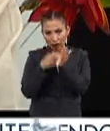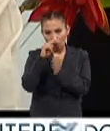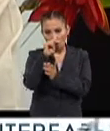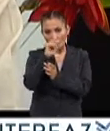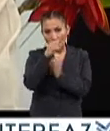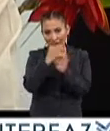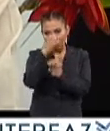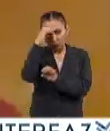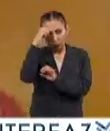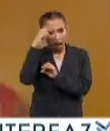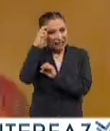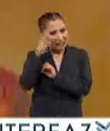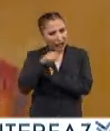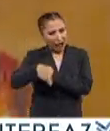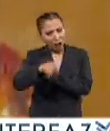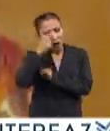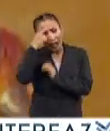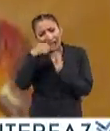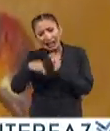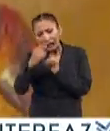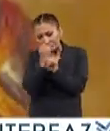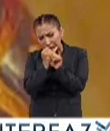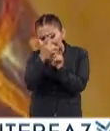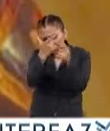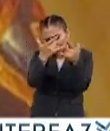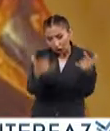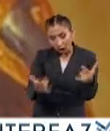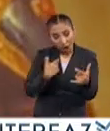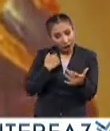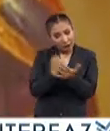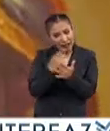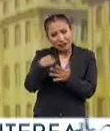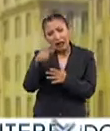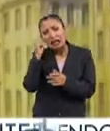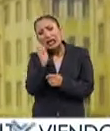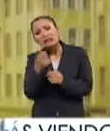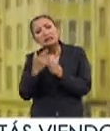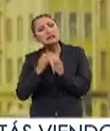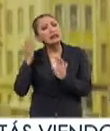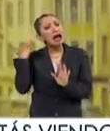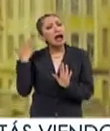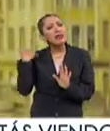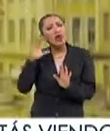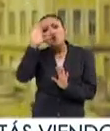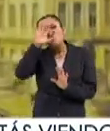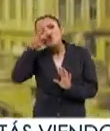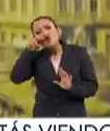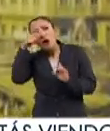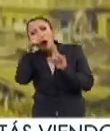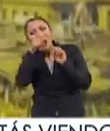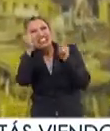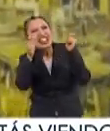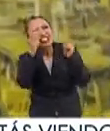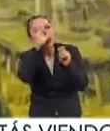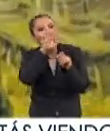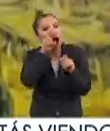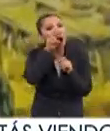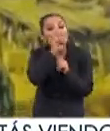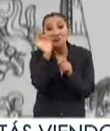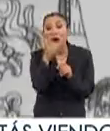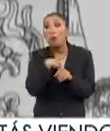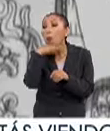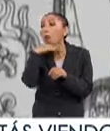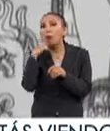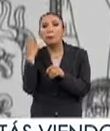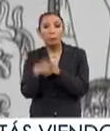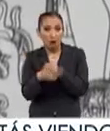Autónoma del Estado de Hidalgo, considera que el estudio histórico exige entender el ojo de la época, la cultura visual específica. De no hacerlo,